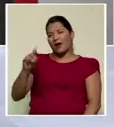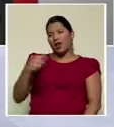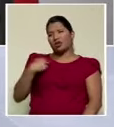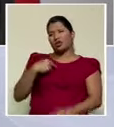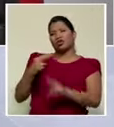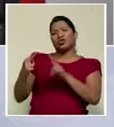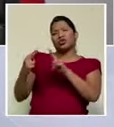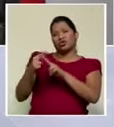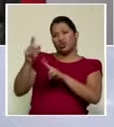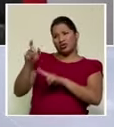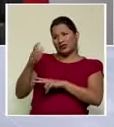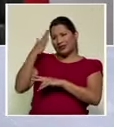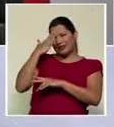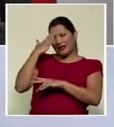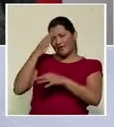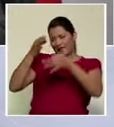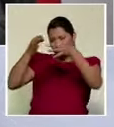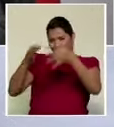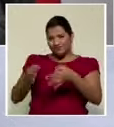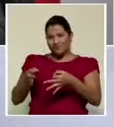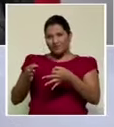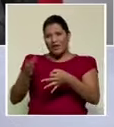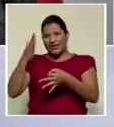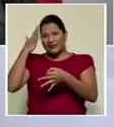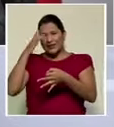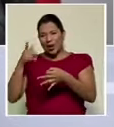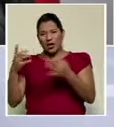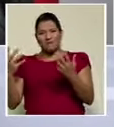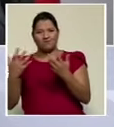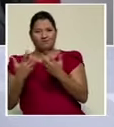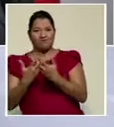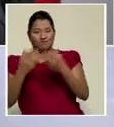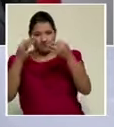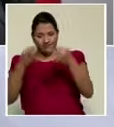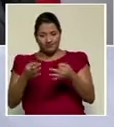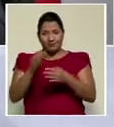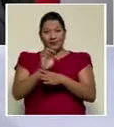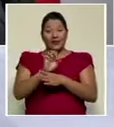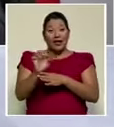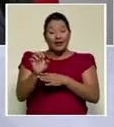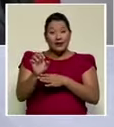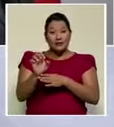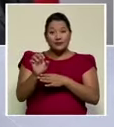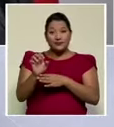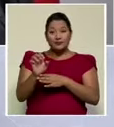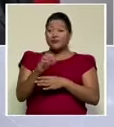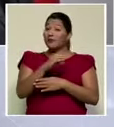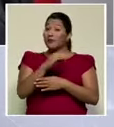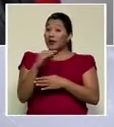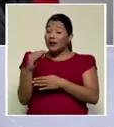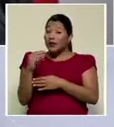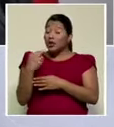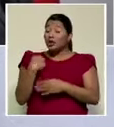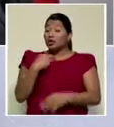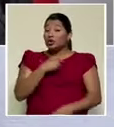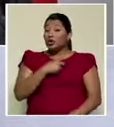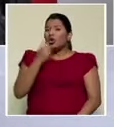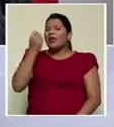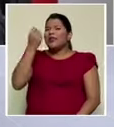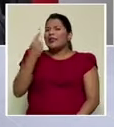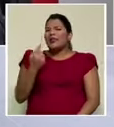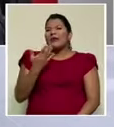recto, particularmente apegado a principios éticos. Y lo que interpretamos es